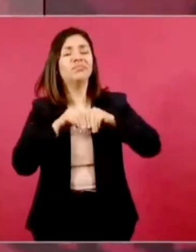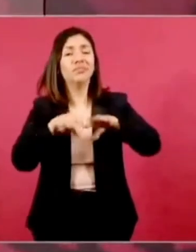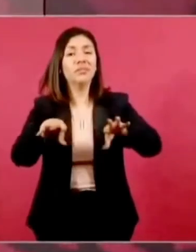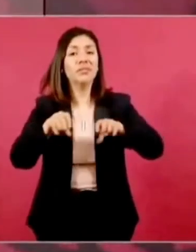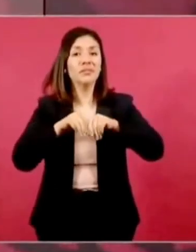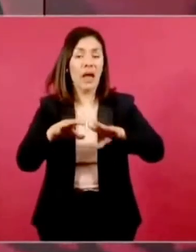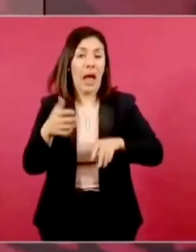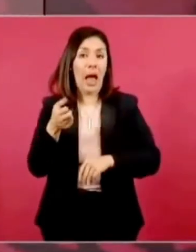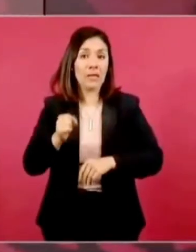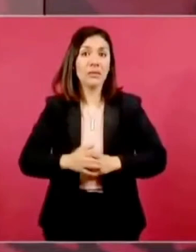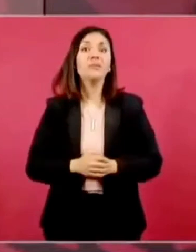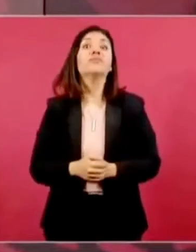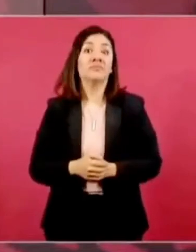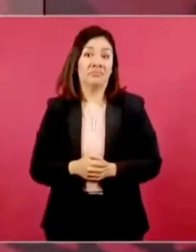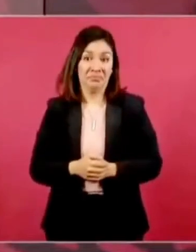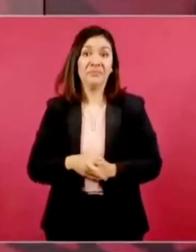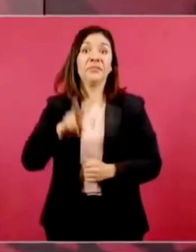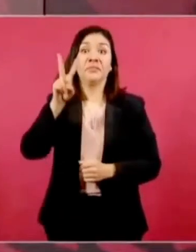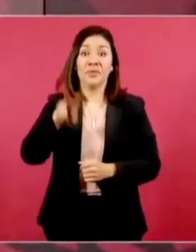y lo usan.